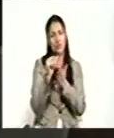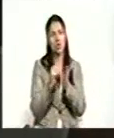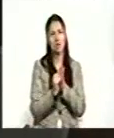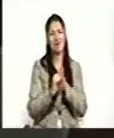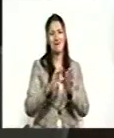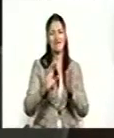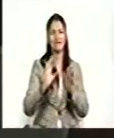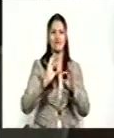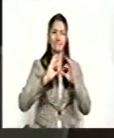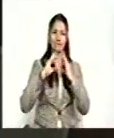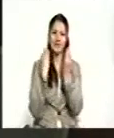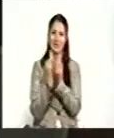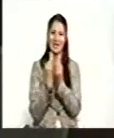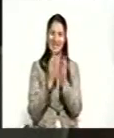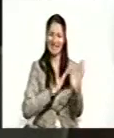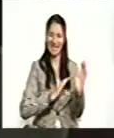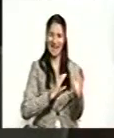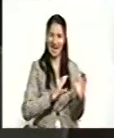dejamos